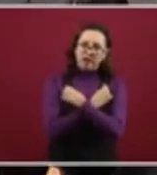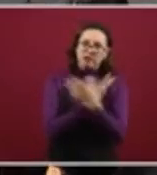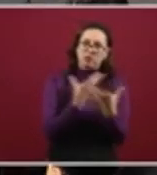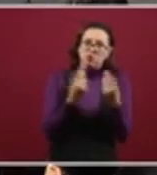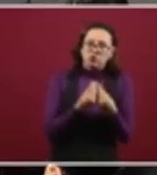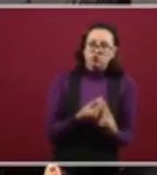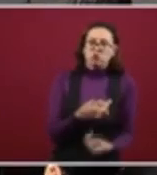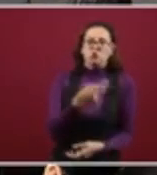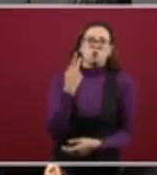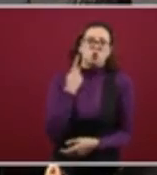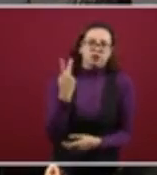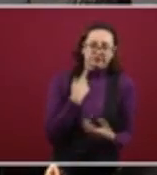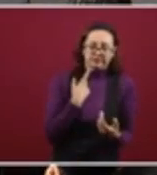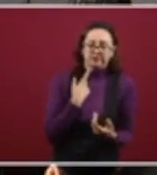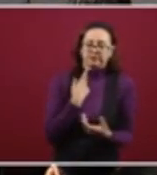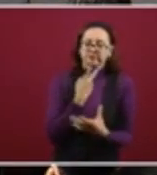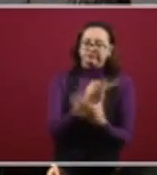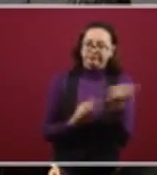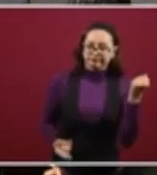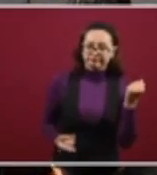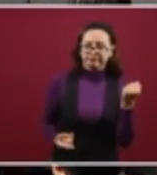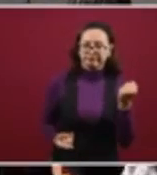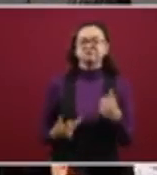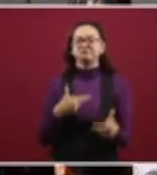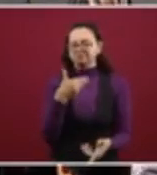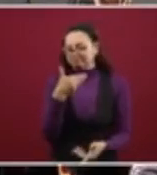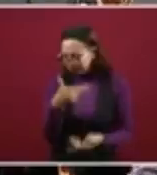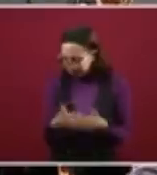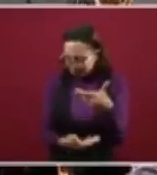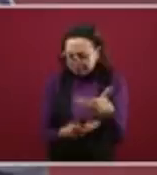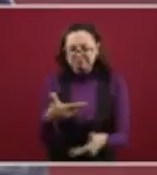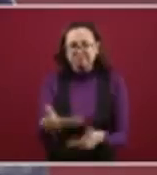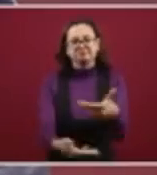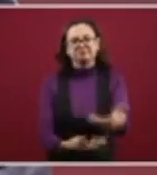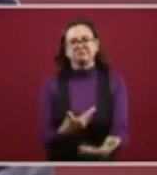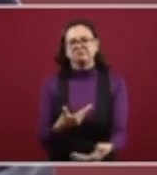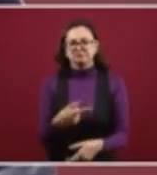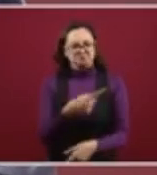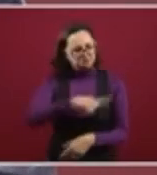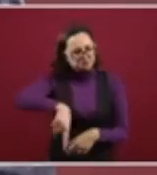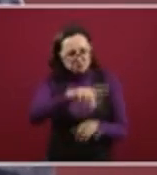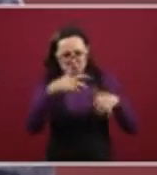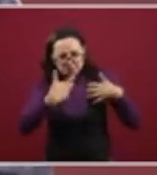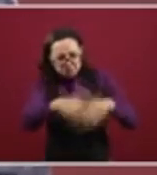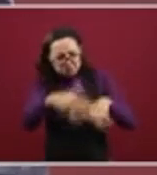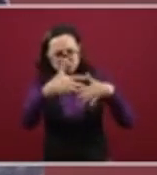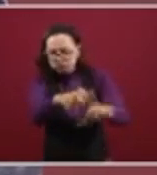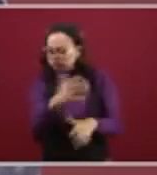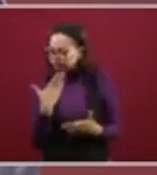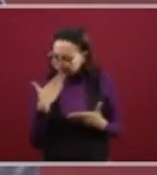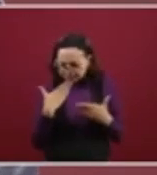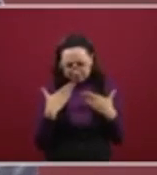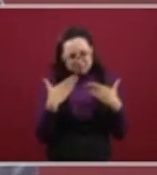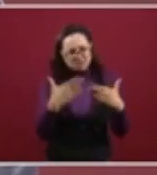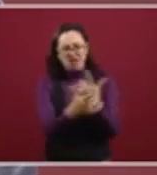Entonces, por eso, adelante con todas las manifestaciones, no va a haber